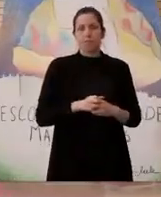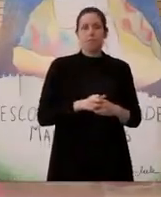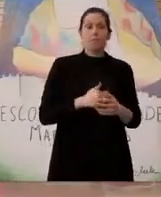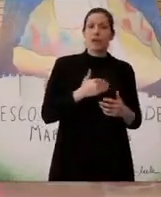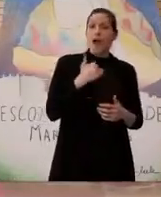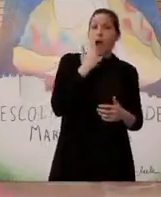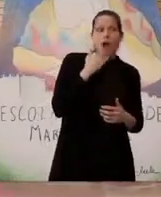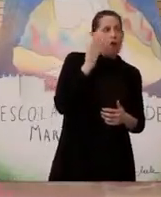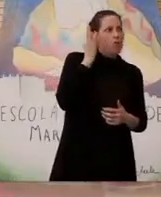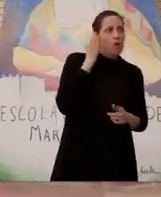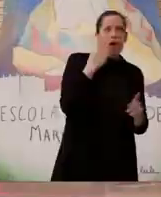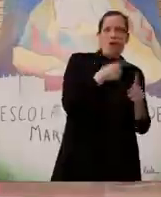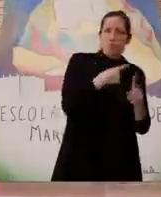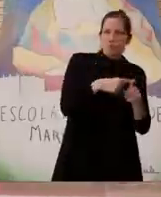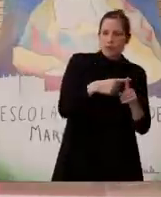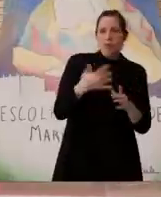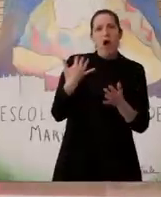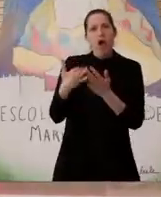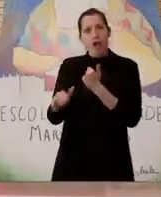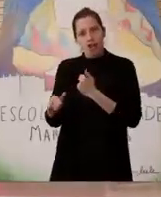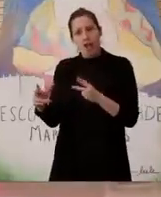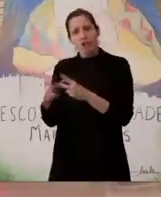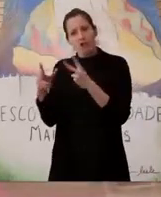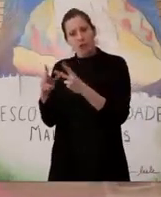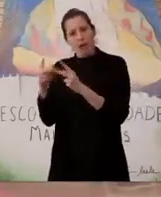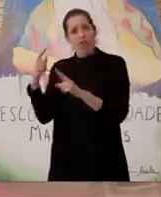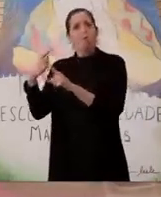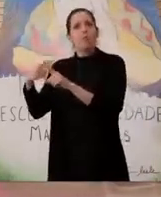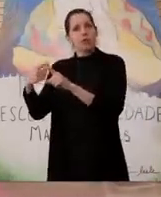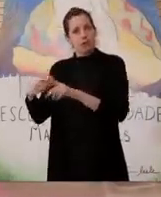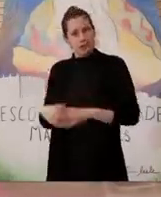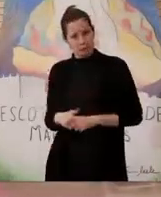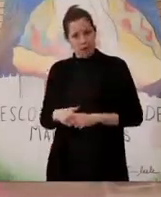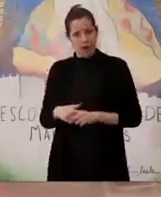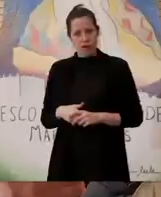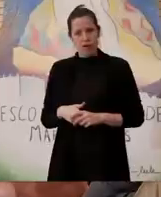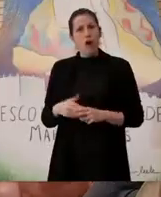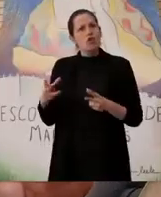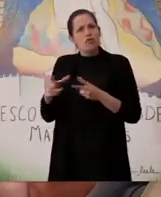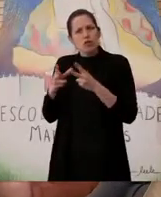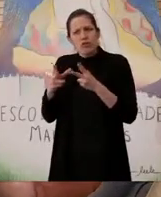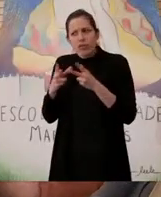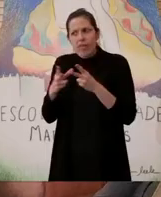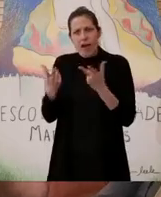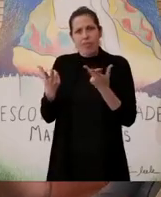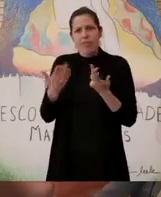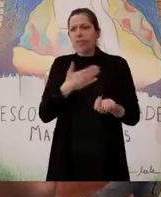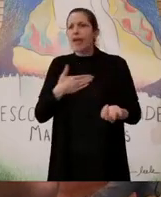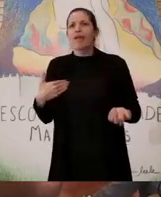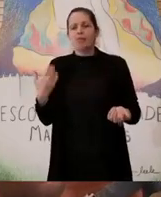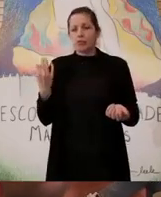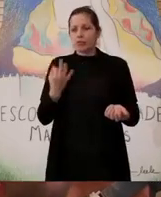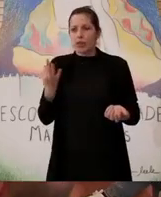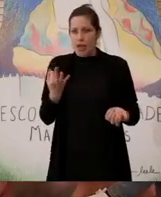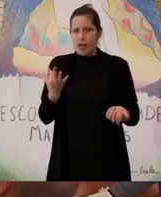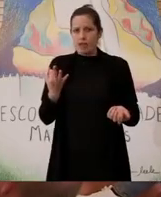claro no un Evo parón patriarcado marchista pero esa no era su ciudad que queremos porque esta sociedad y se dicho Aquí falla un rato produce